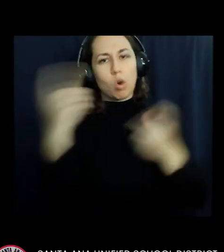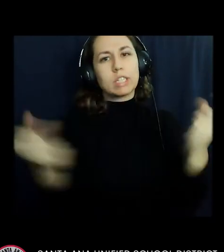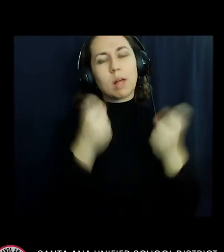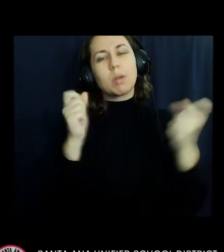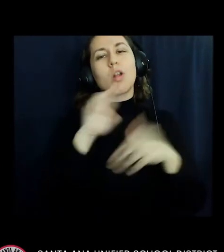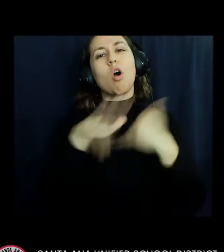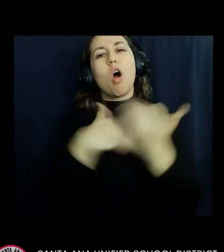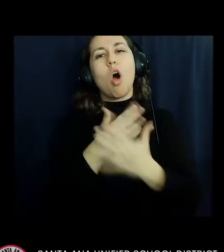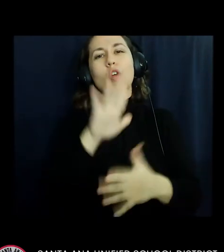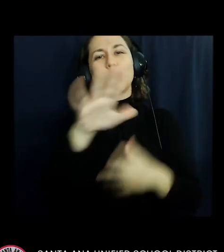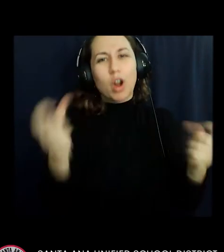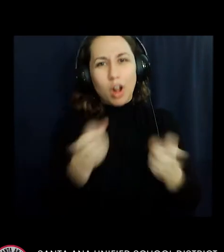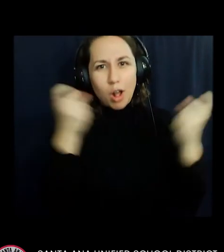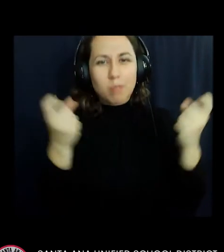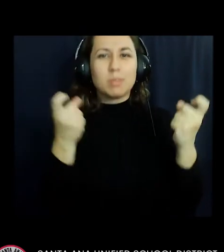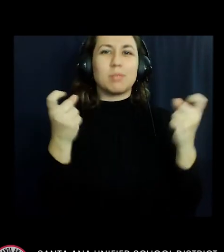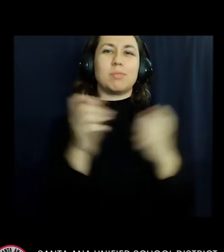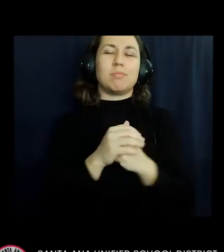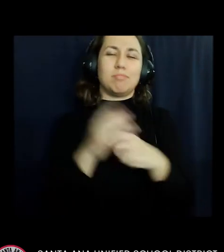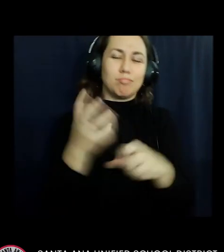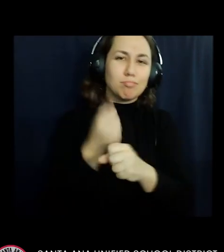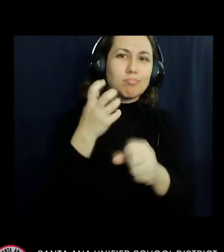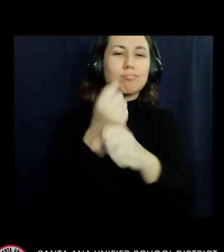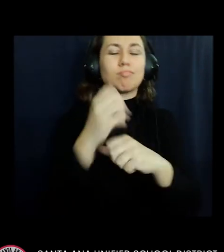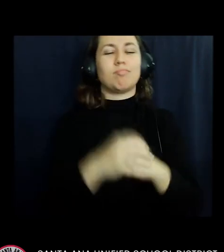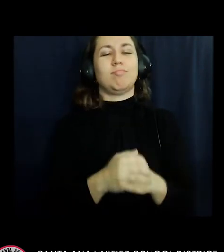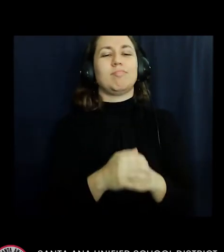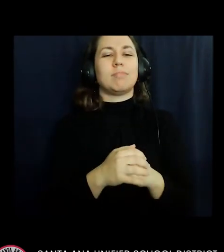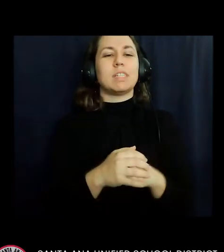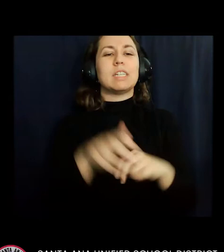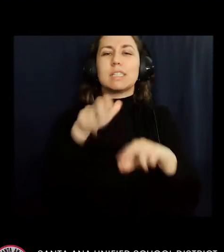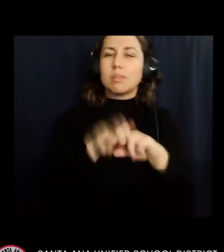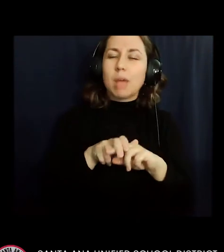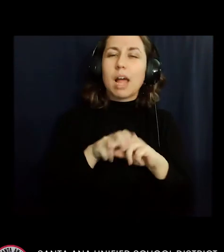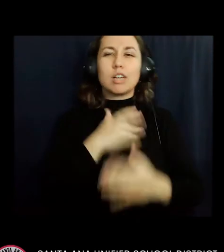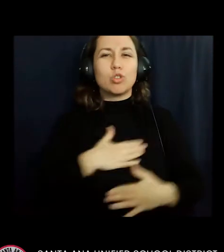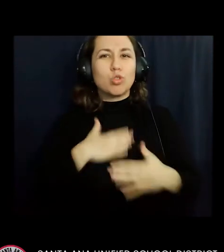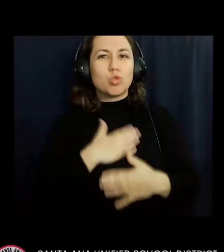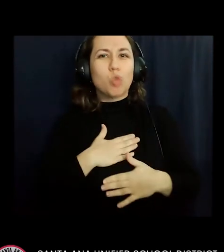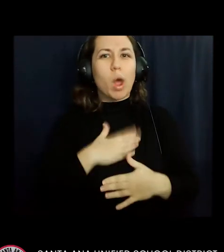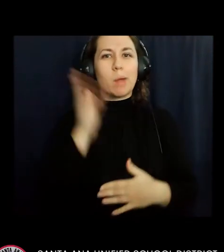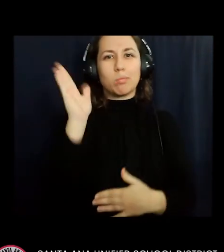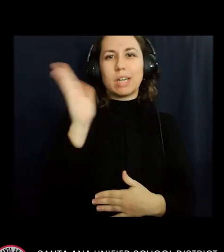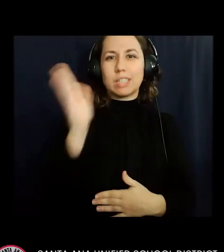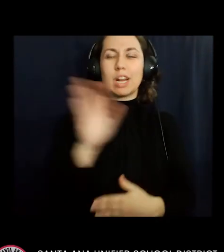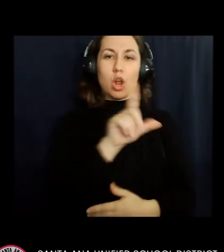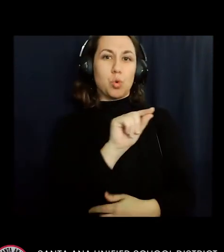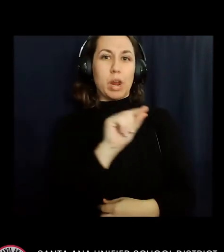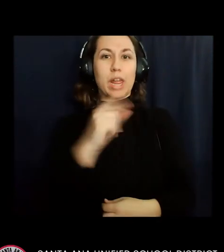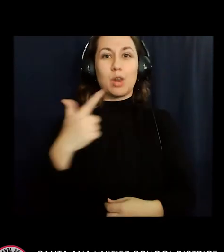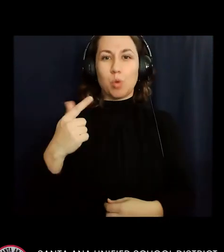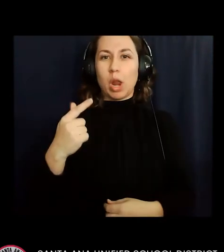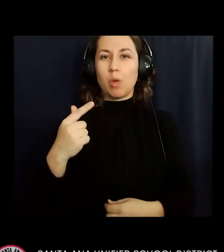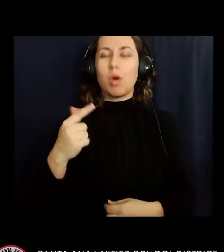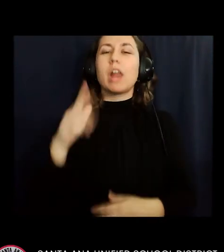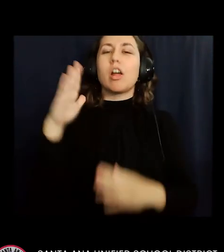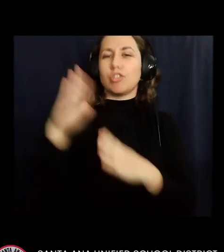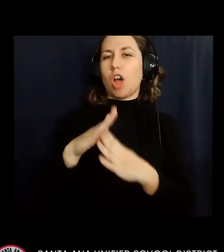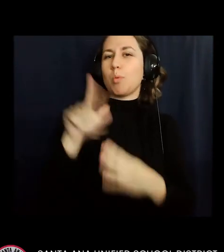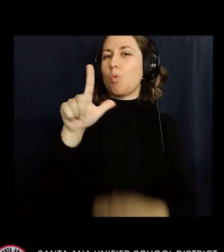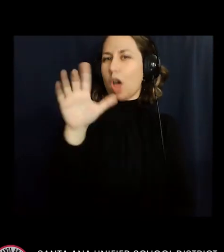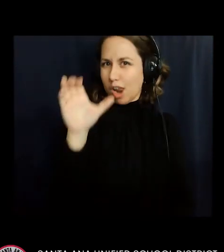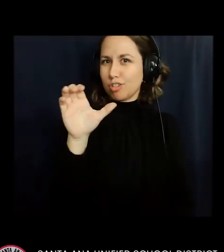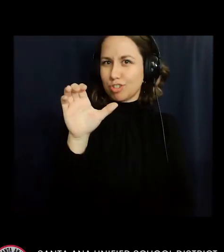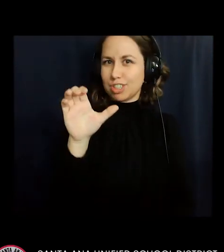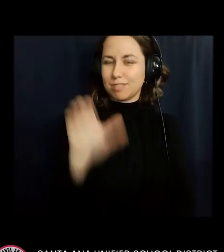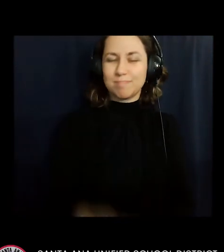que participan en este programa espectacular para celebrar todos sus logros. Así que disfruten esta presentación de Los